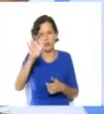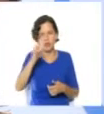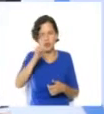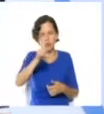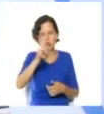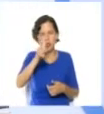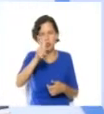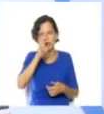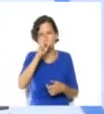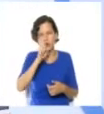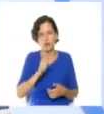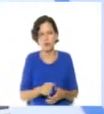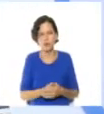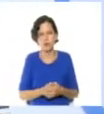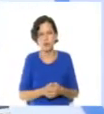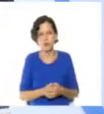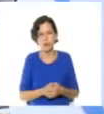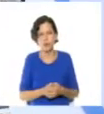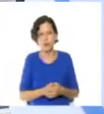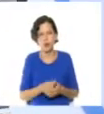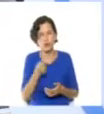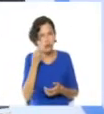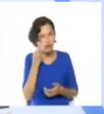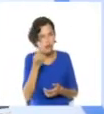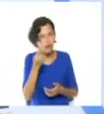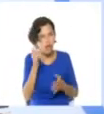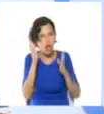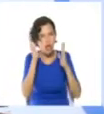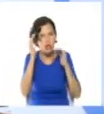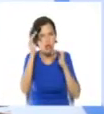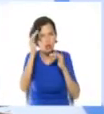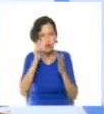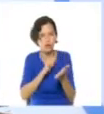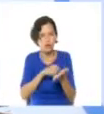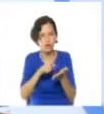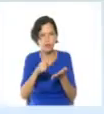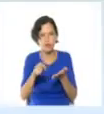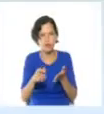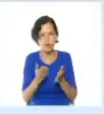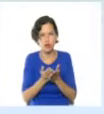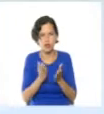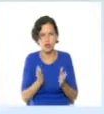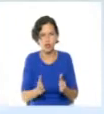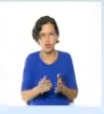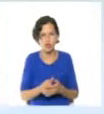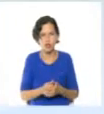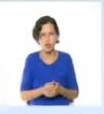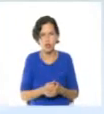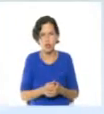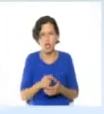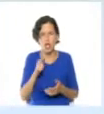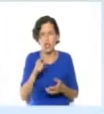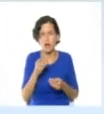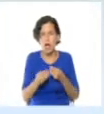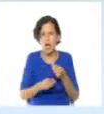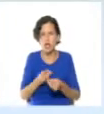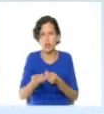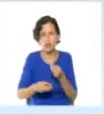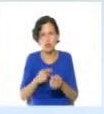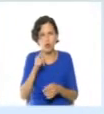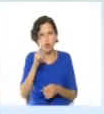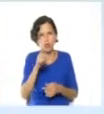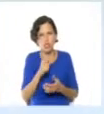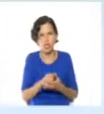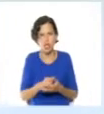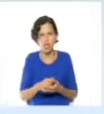en primero y en segundo año. Ojo, atención, papel y lápiz, queridos estudiantes. Aquí van a realizar